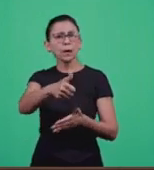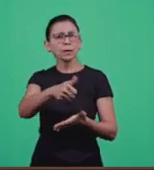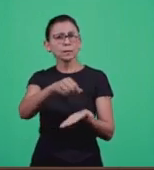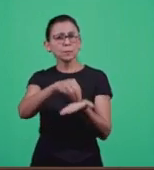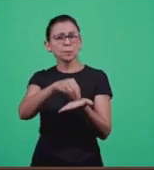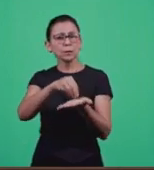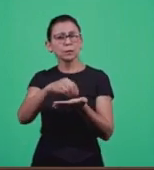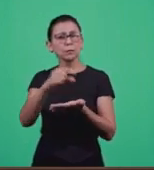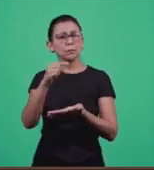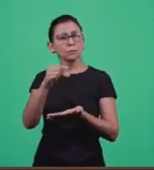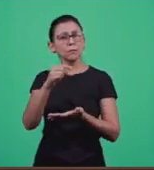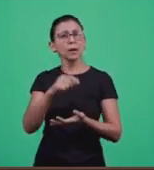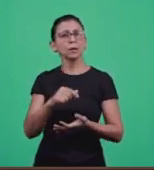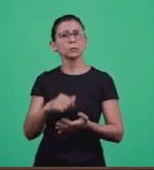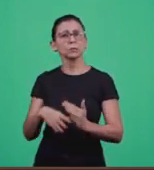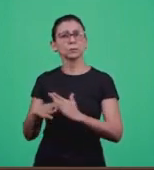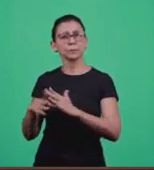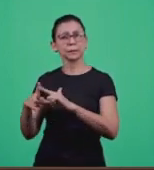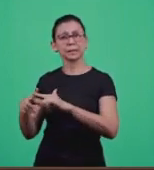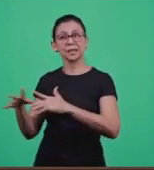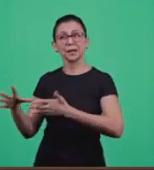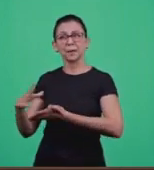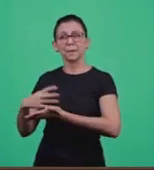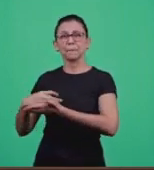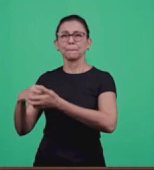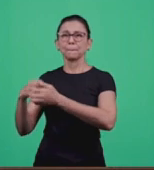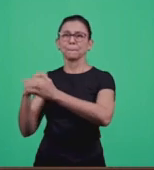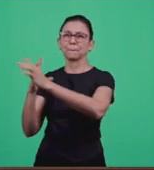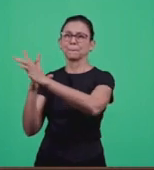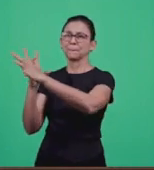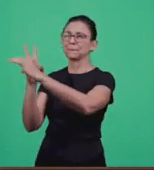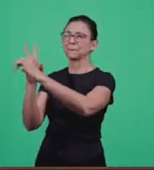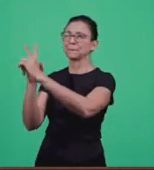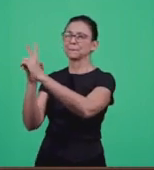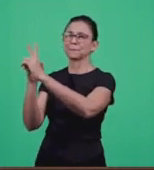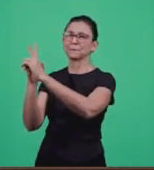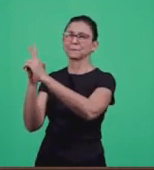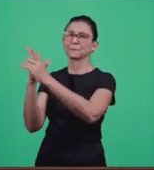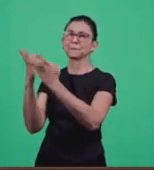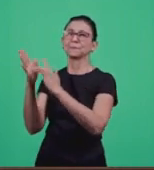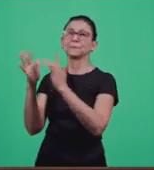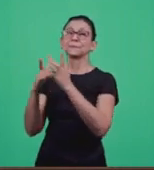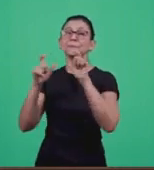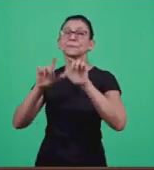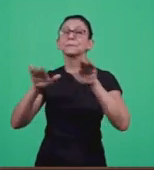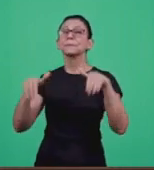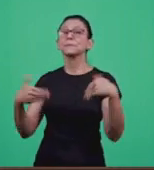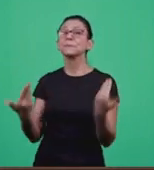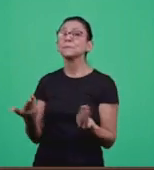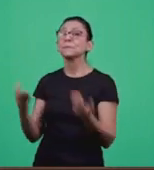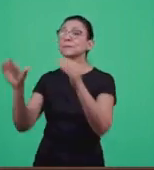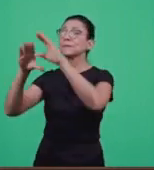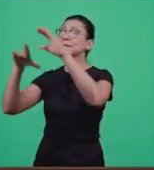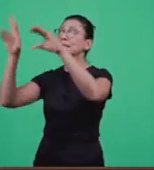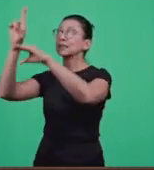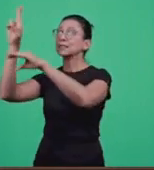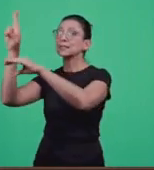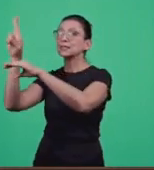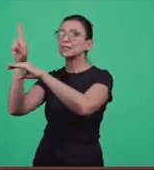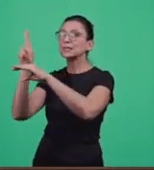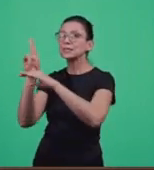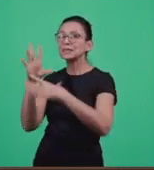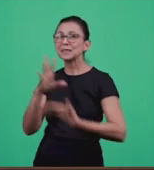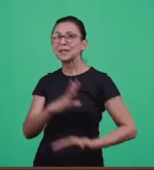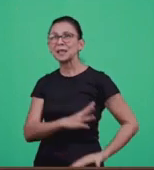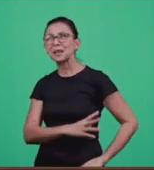volviendo, porque se aproxima el día en que nosotros, la iglesia, subiremos y nos encontraremos con Jesús en